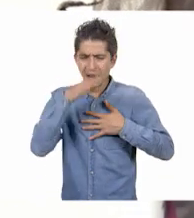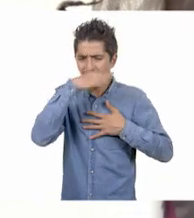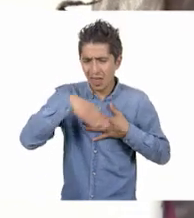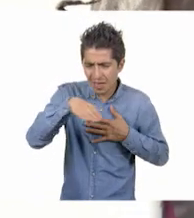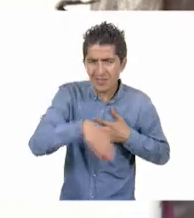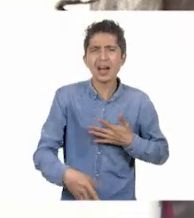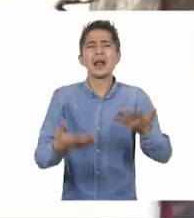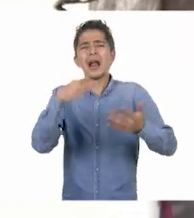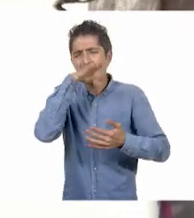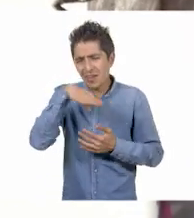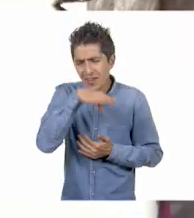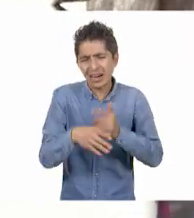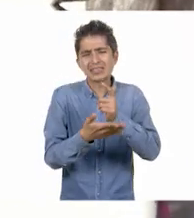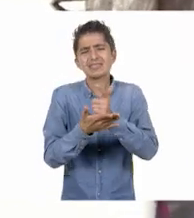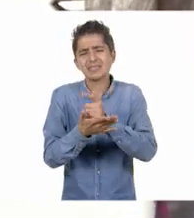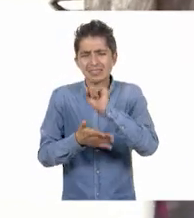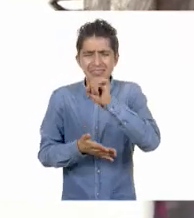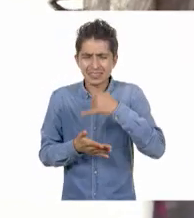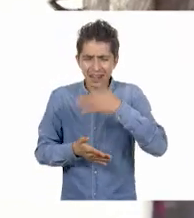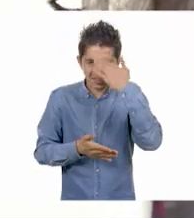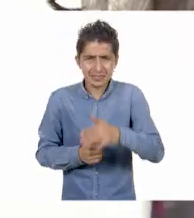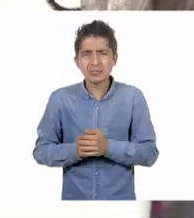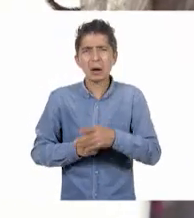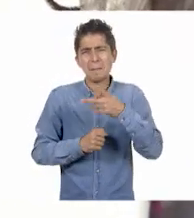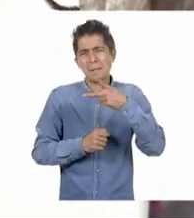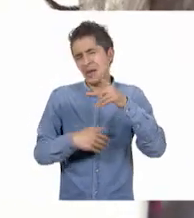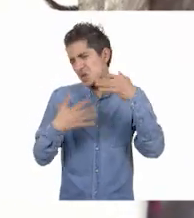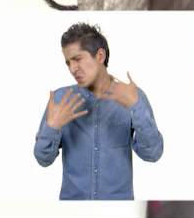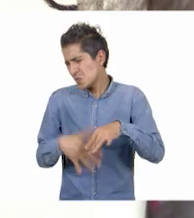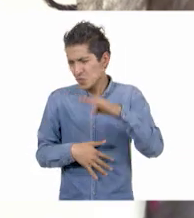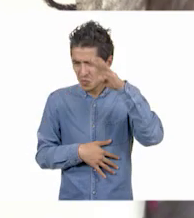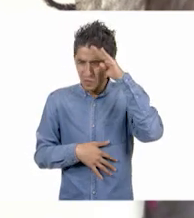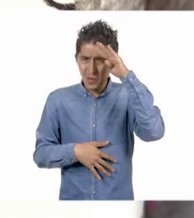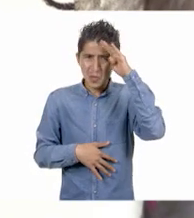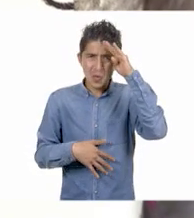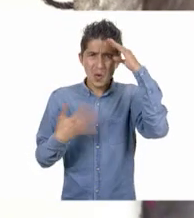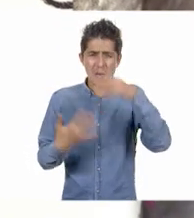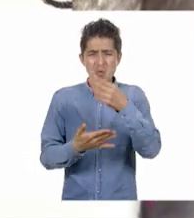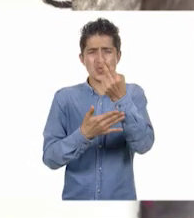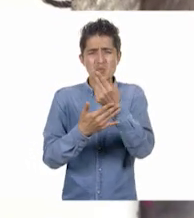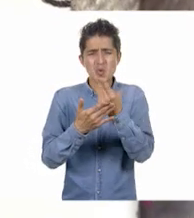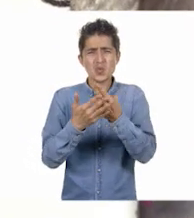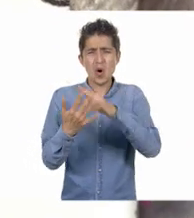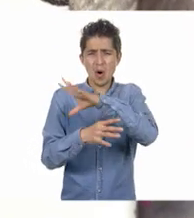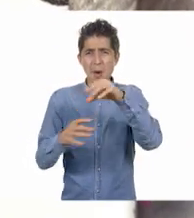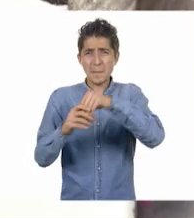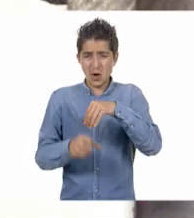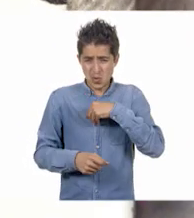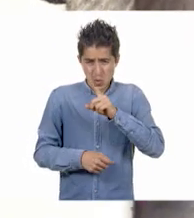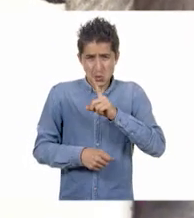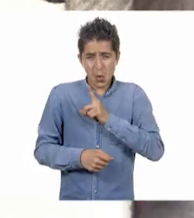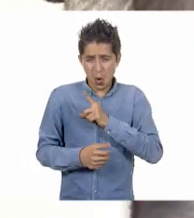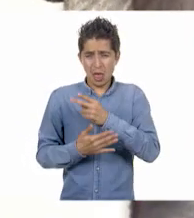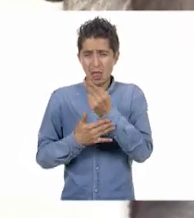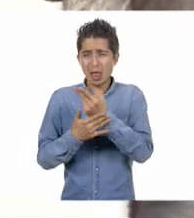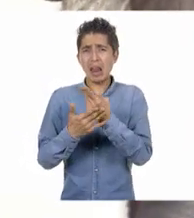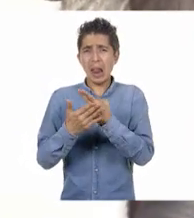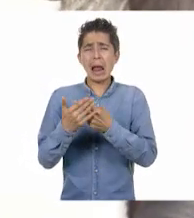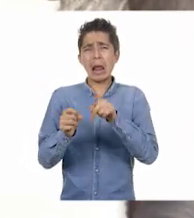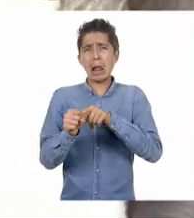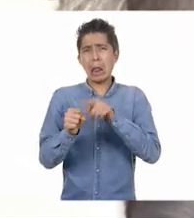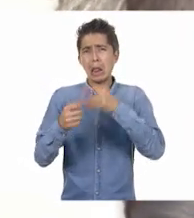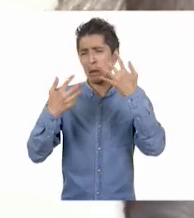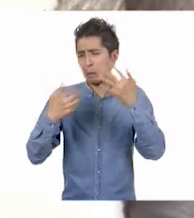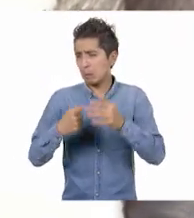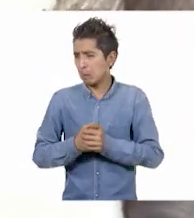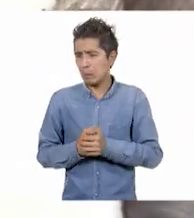los elefantes son grises, pero es demasiado espacio para colorearlo todo yo solo. Y ni qué decir